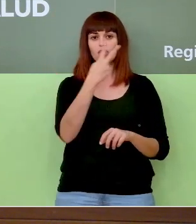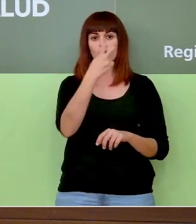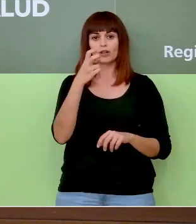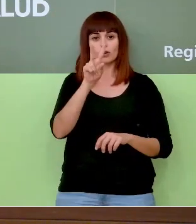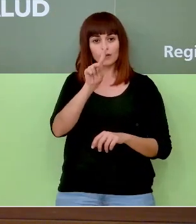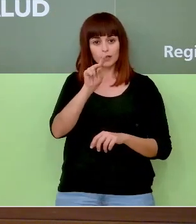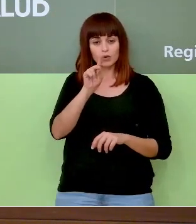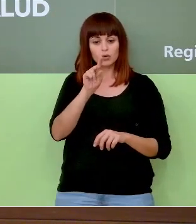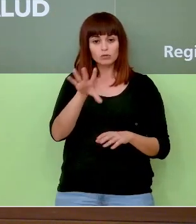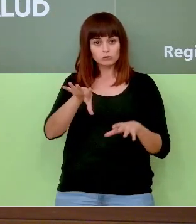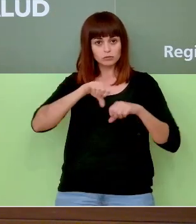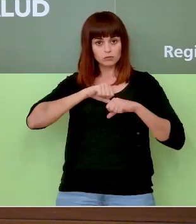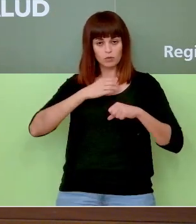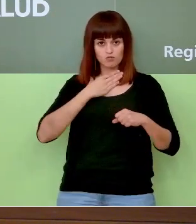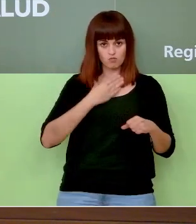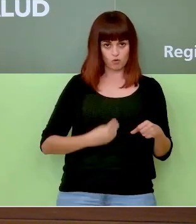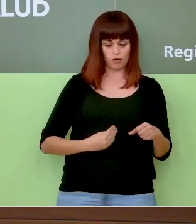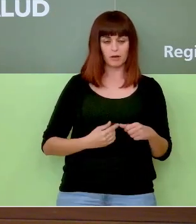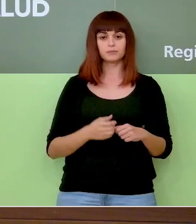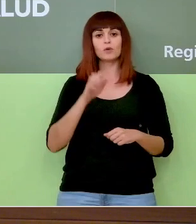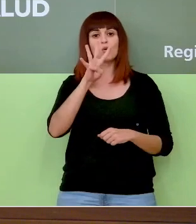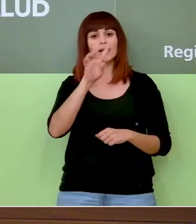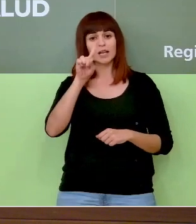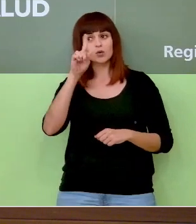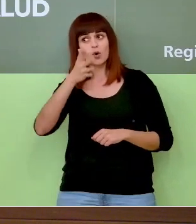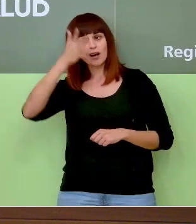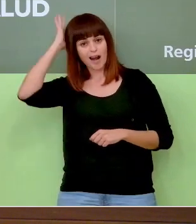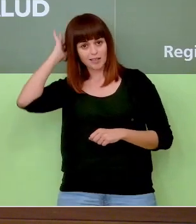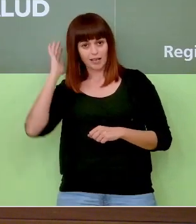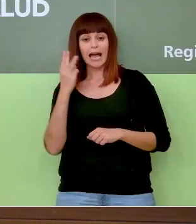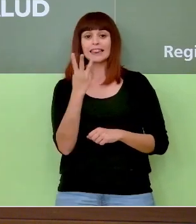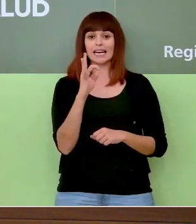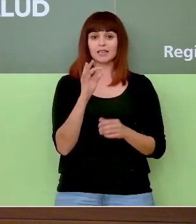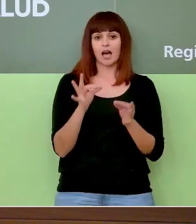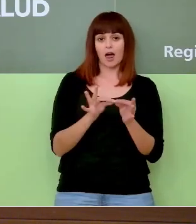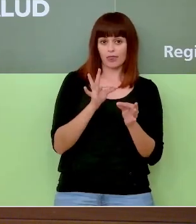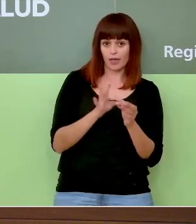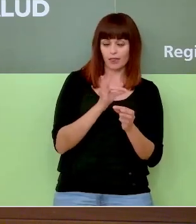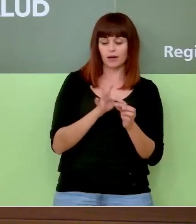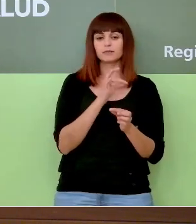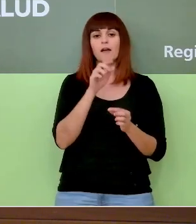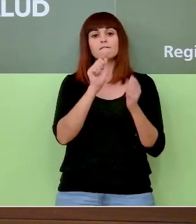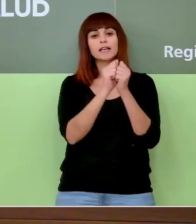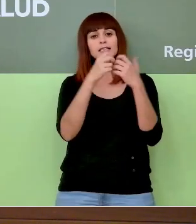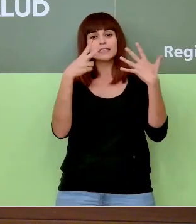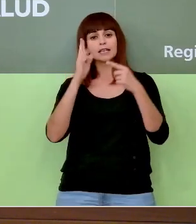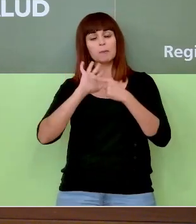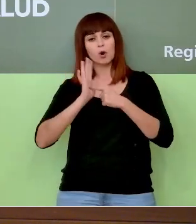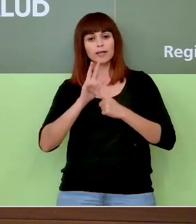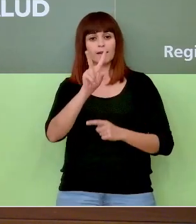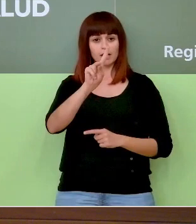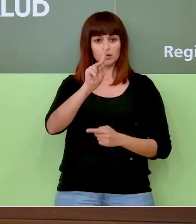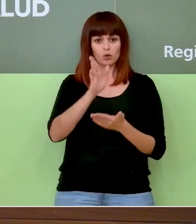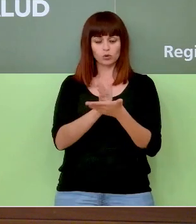221 corresponden al municipio de Murcia, 41 a Cartagena, 30 a Cieza, 27 a Molina de Segura, 21 a